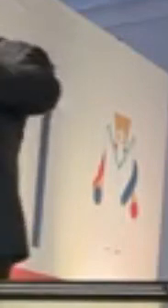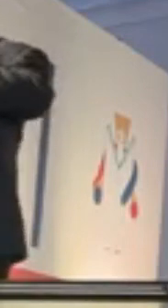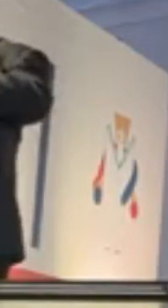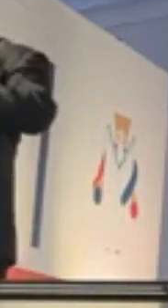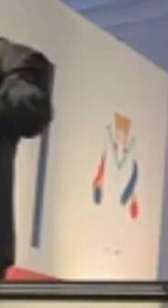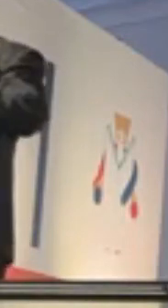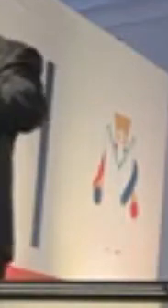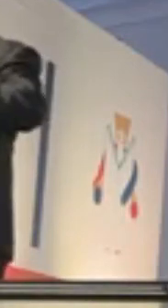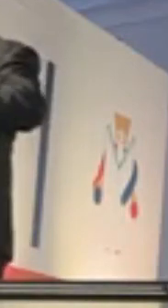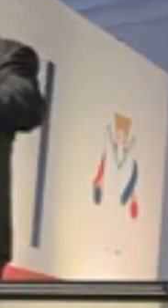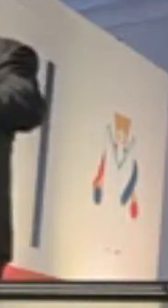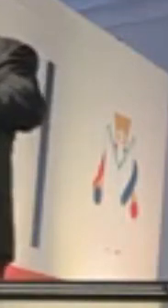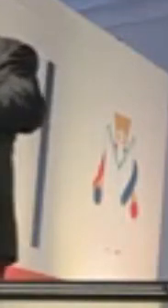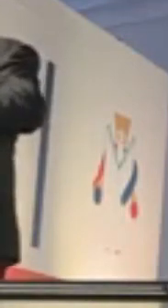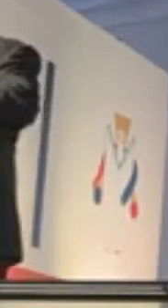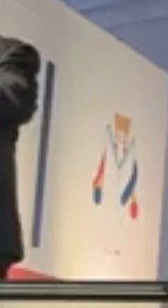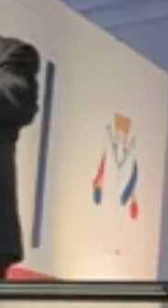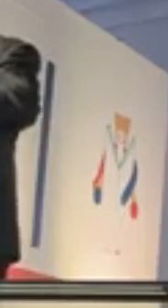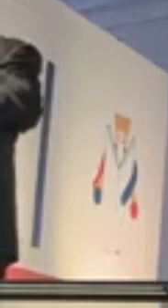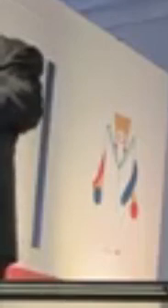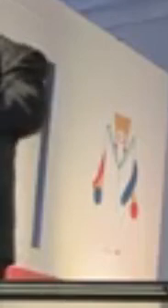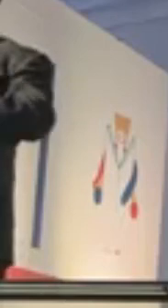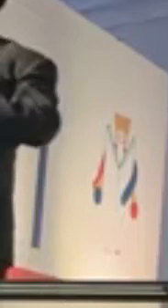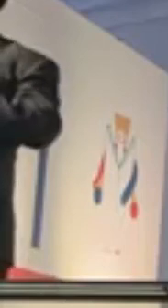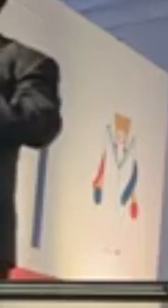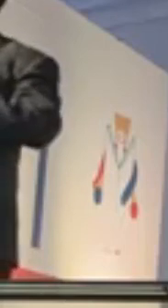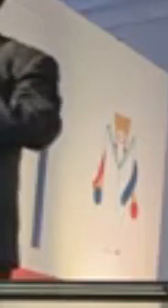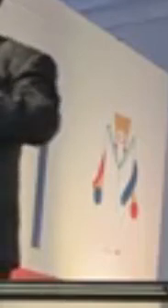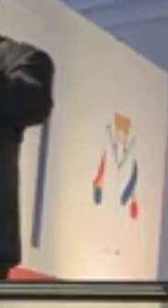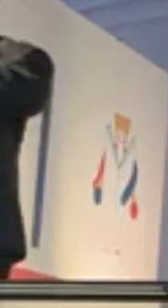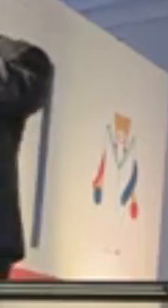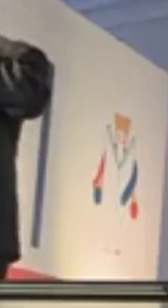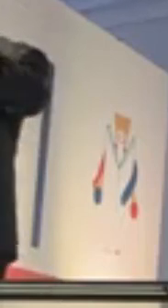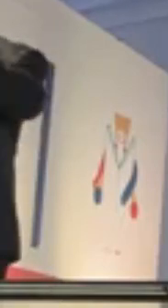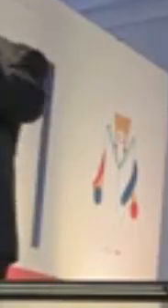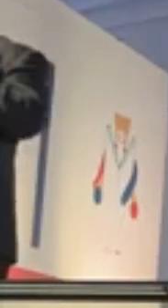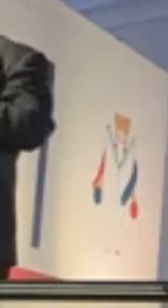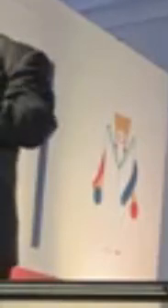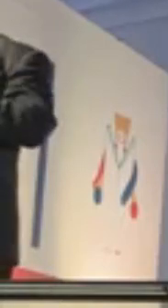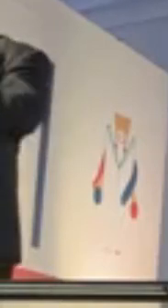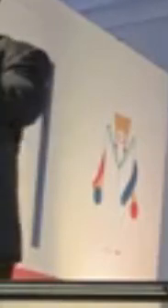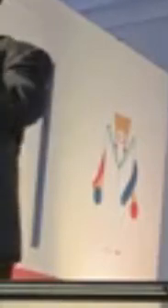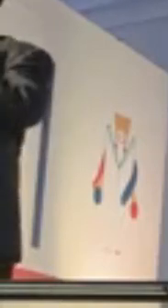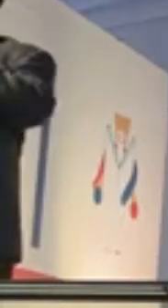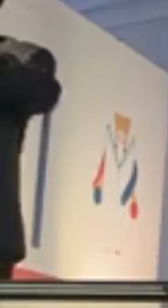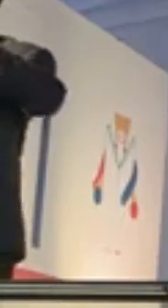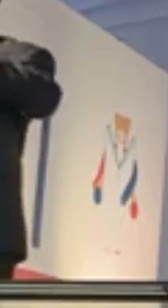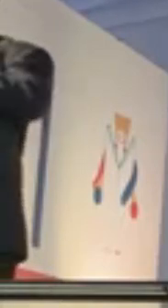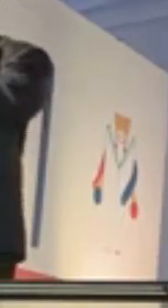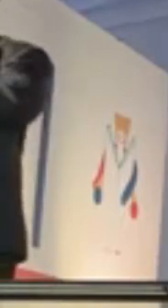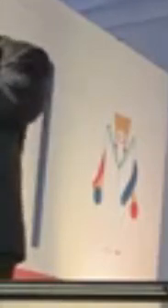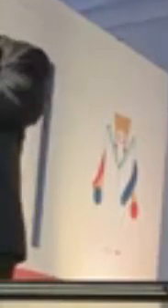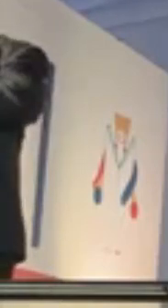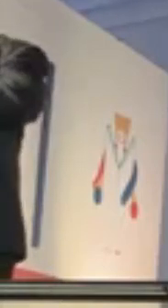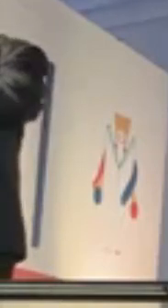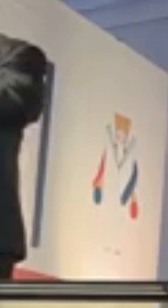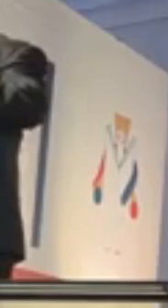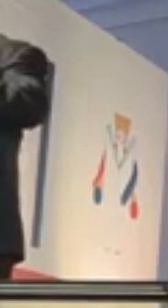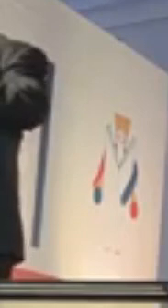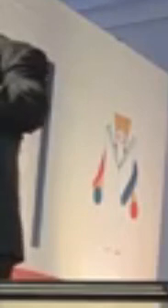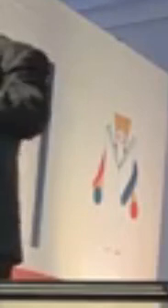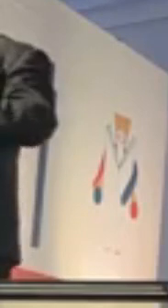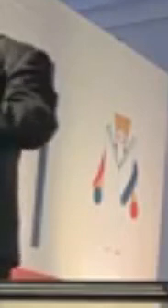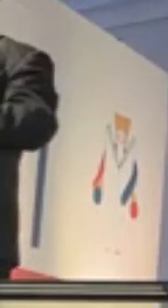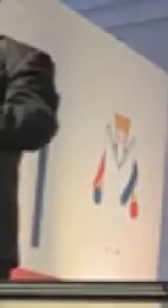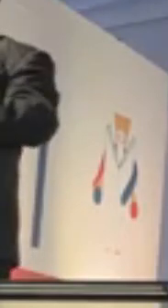español luchó por tener un régimen auténticamente democrático, ¿no?, durante la Segunda República, y que padeció también un golpe de Estado. Y nosotros sabemos bien lo